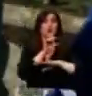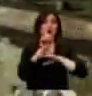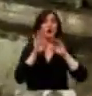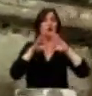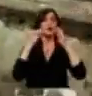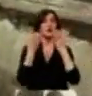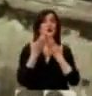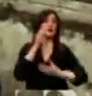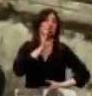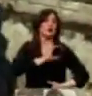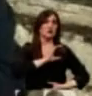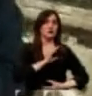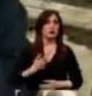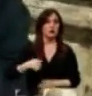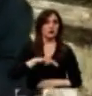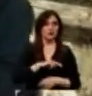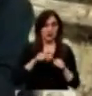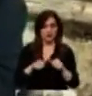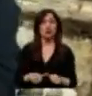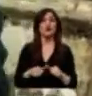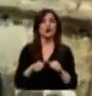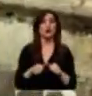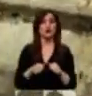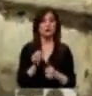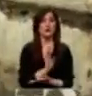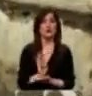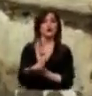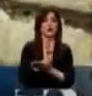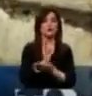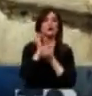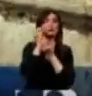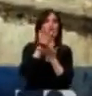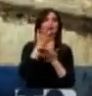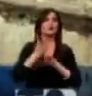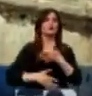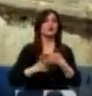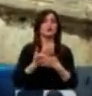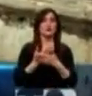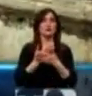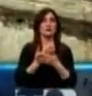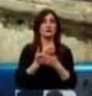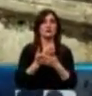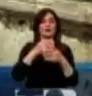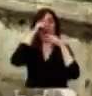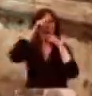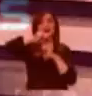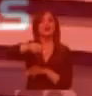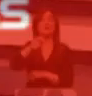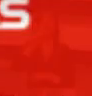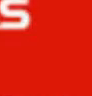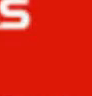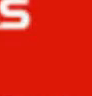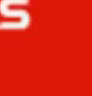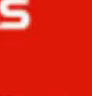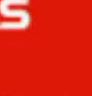COE Metropolitano. Nosotros, por supuesto, estamos recorriendo también los barrios y les tenemos toda la información, así que manténganse en la señal de Teleamazonas.